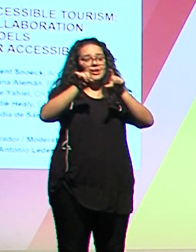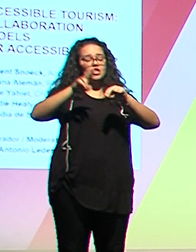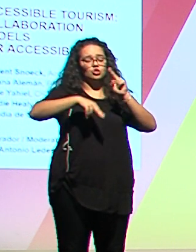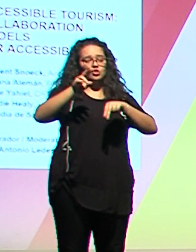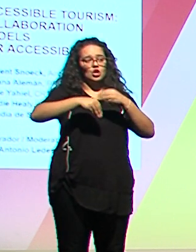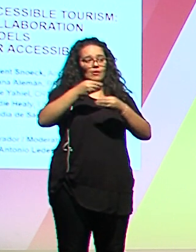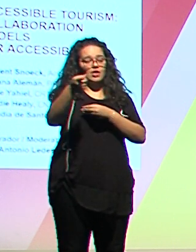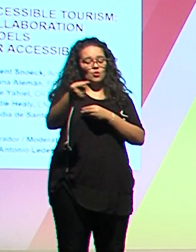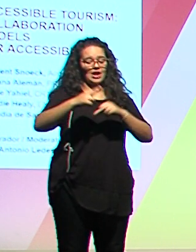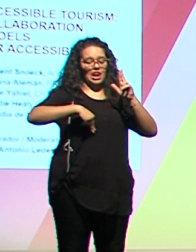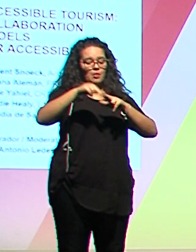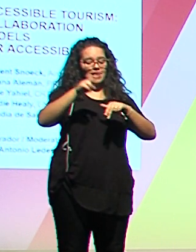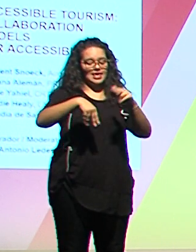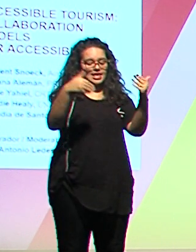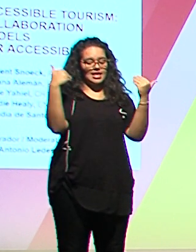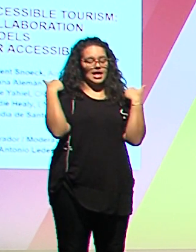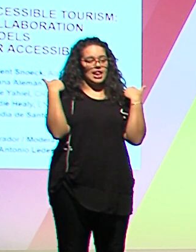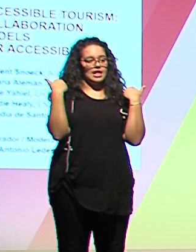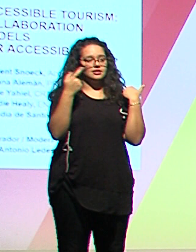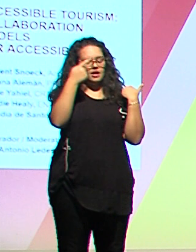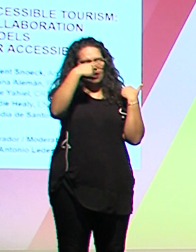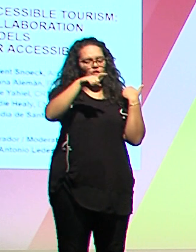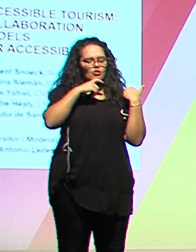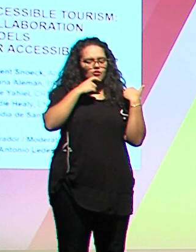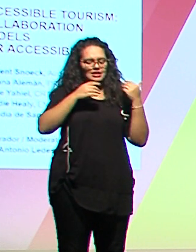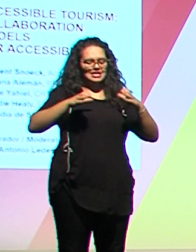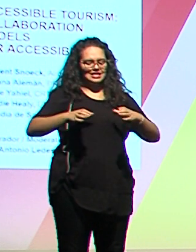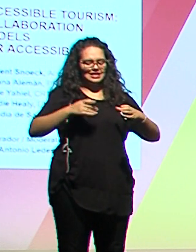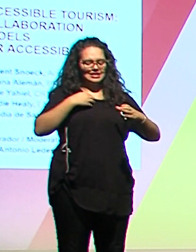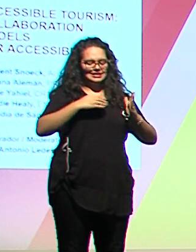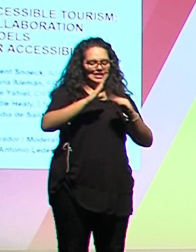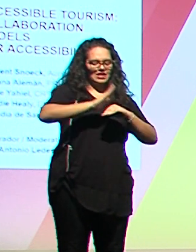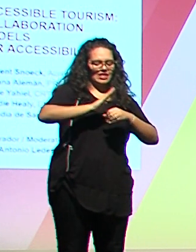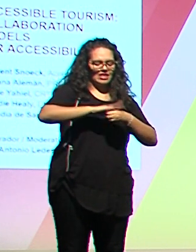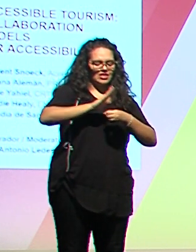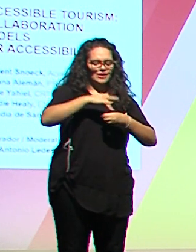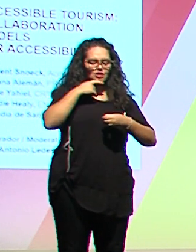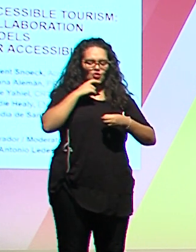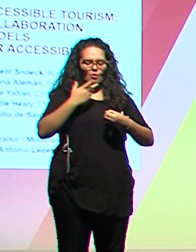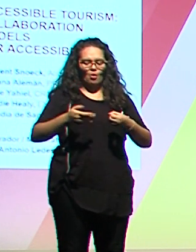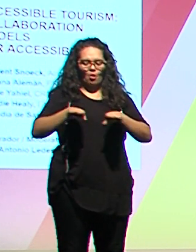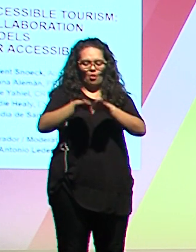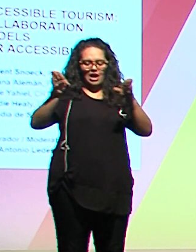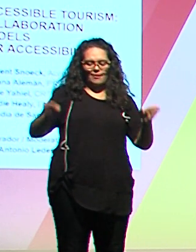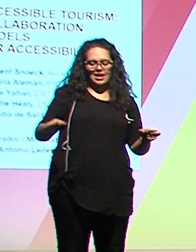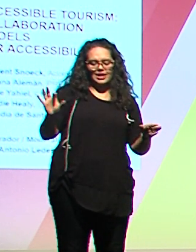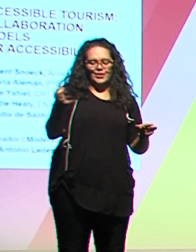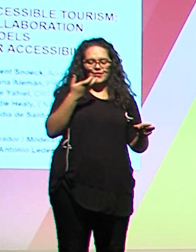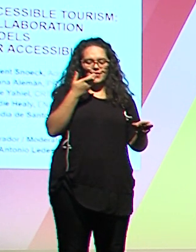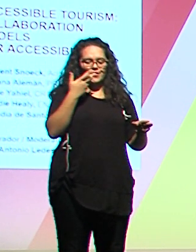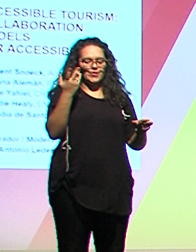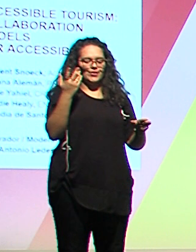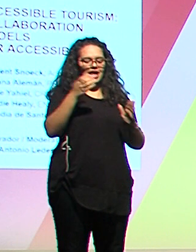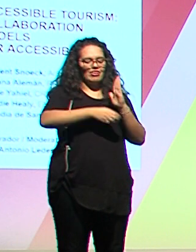ser un albañil que va a saber dónde tiene que poner la taza del váter y cómo tiene que ser la barra, o cómo se tiene que diseñar un ascensor para que un